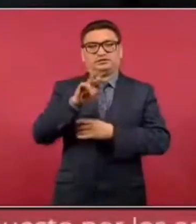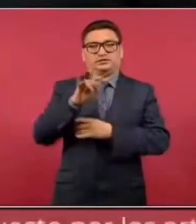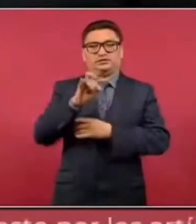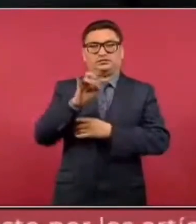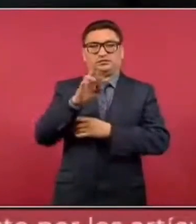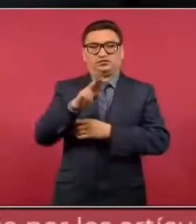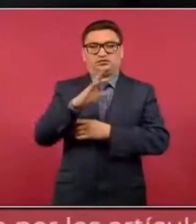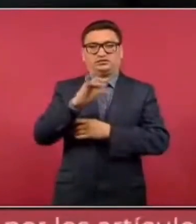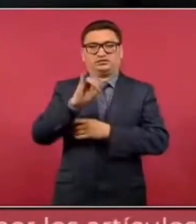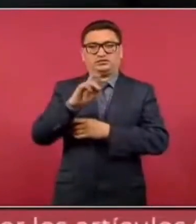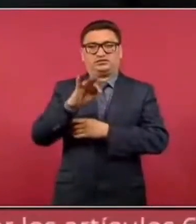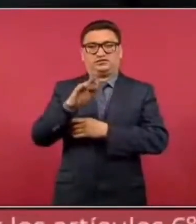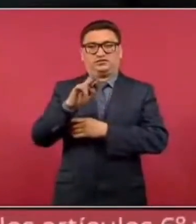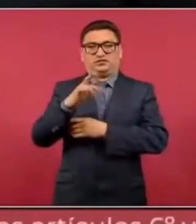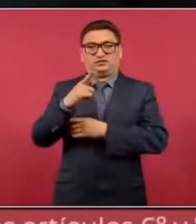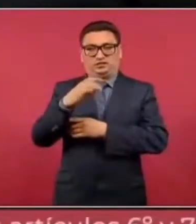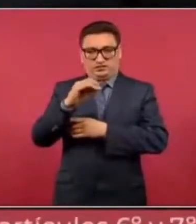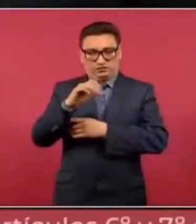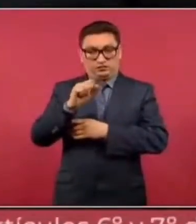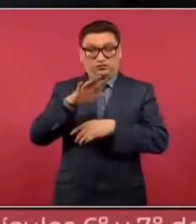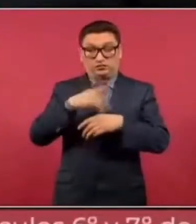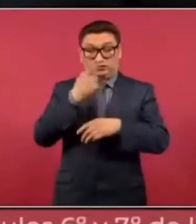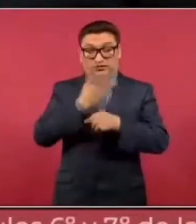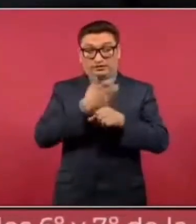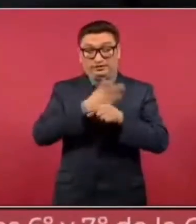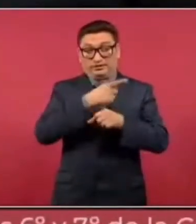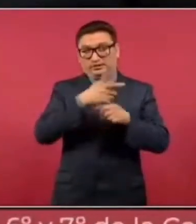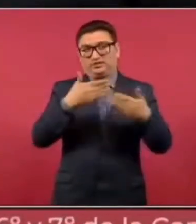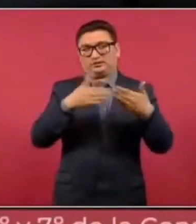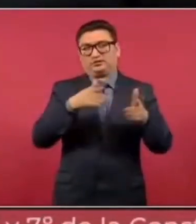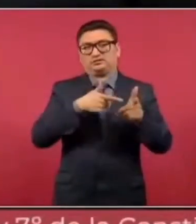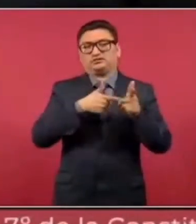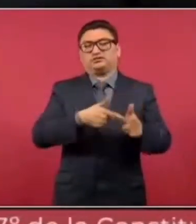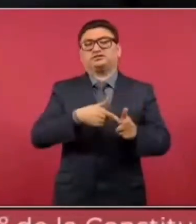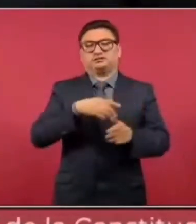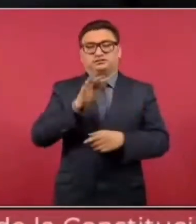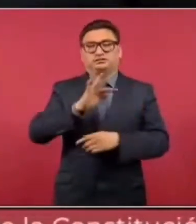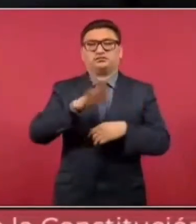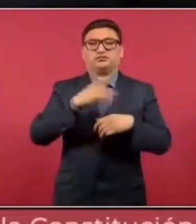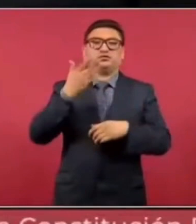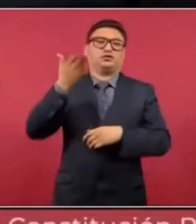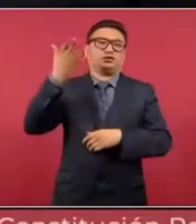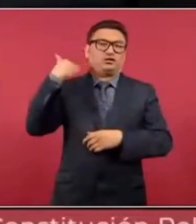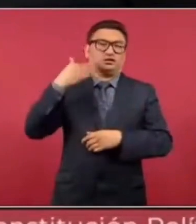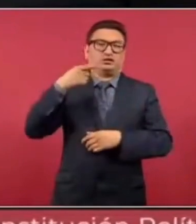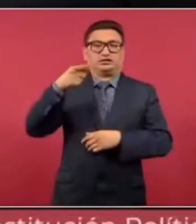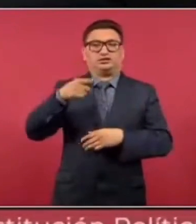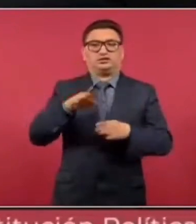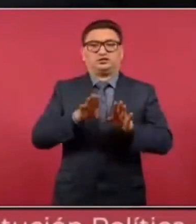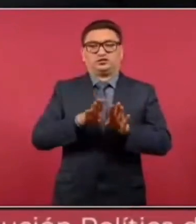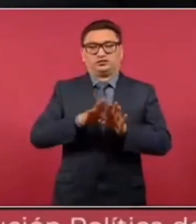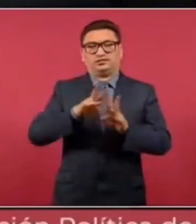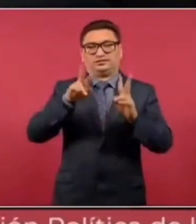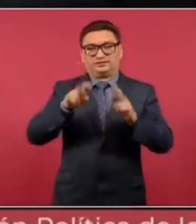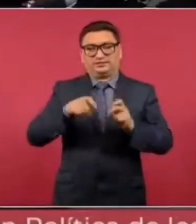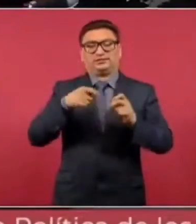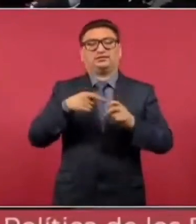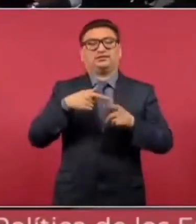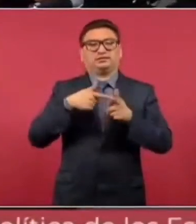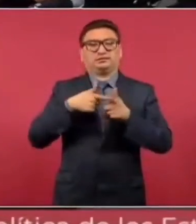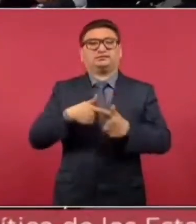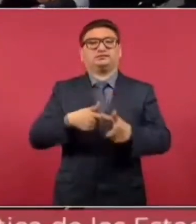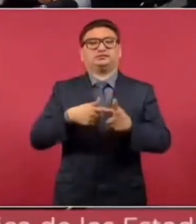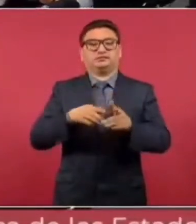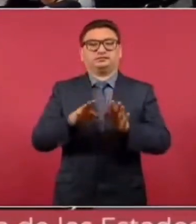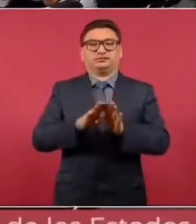Cienfuegos, porque es un caso que pudiera no estar cerrado en Estados Unidos, debido a que en aquella ocasión se insiste en el tema de que